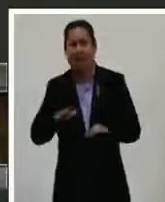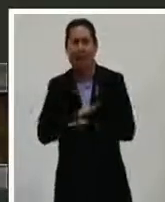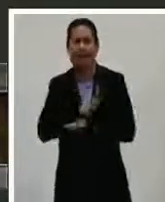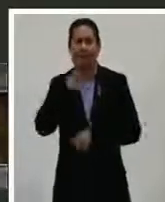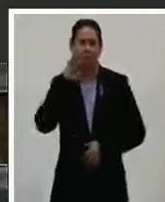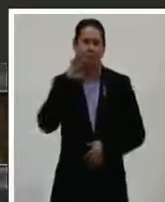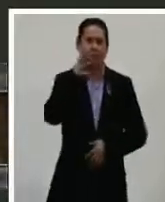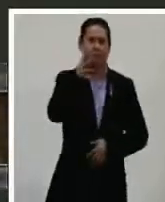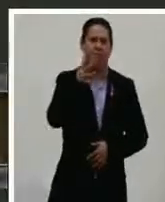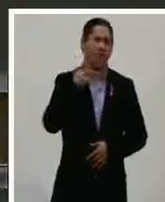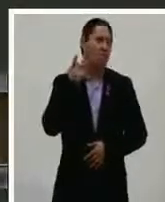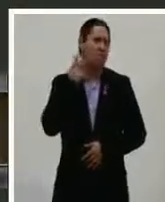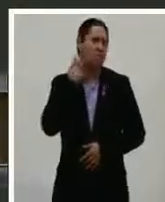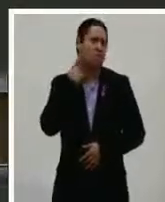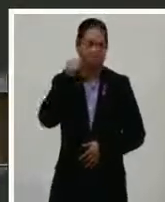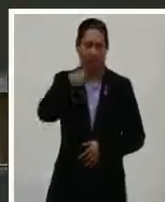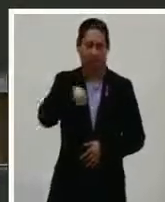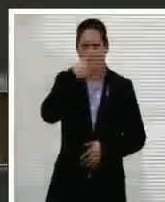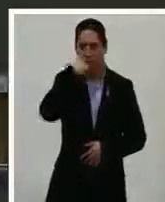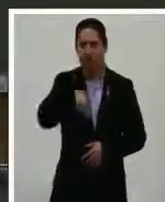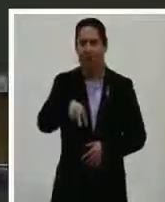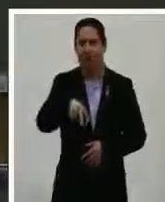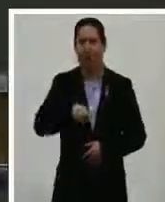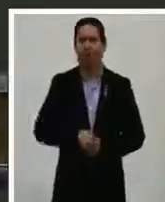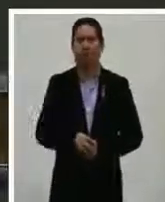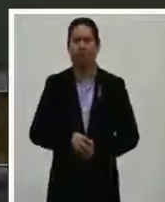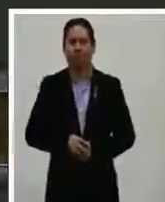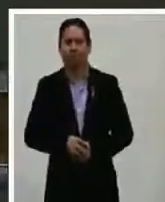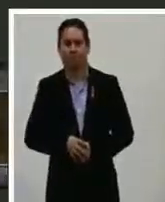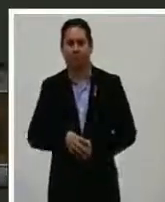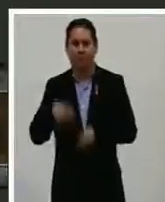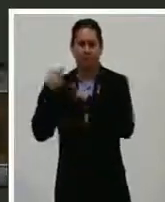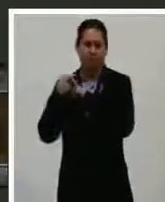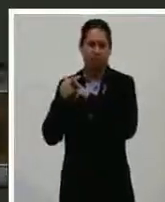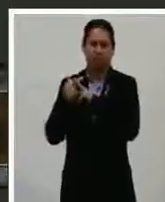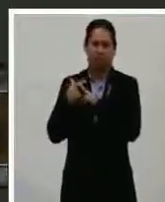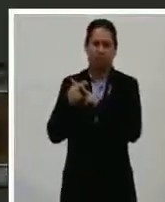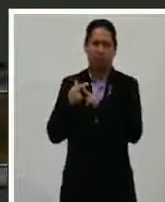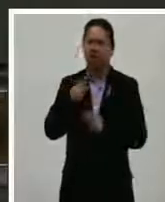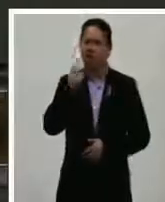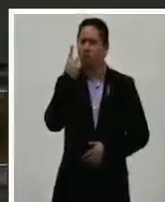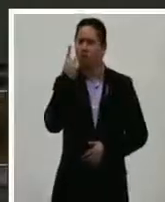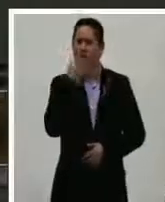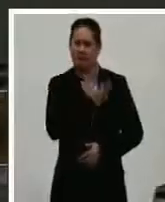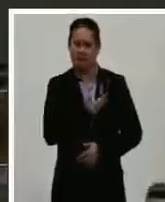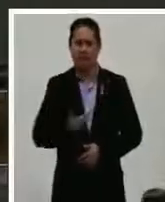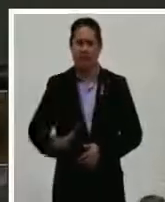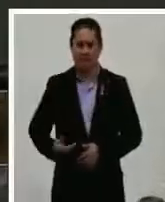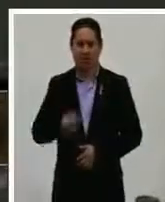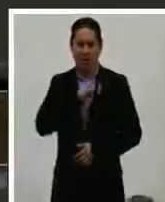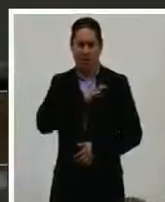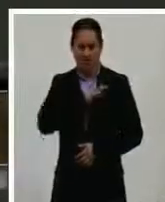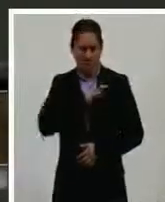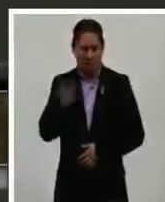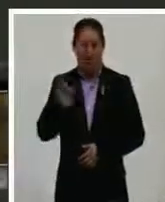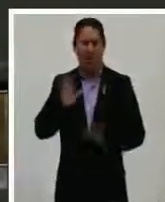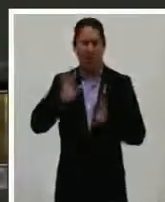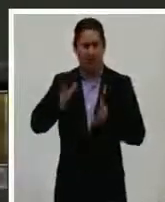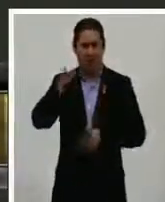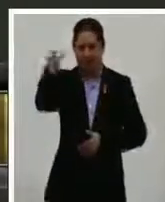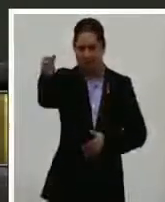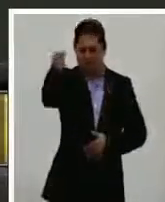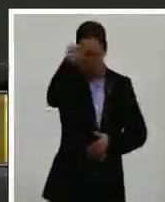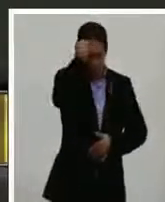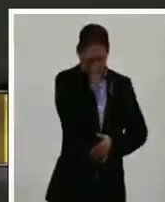el rumbo de la política en méxico durante el tiempo de su encargo un presidente de la república podrá ser imputado y juzgado